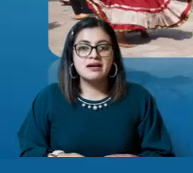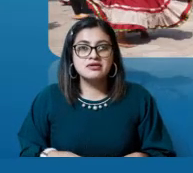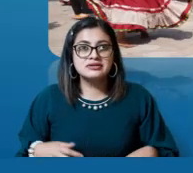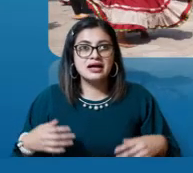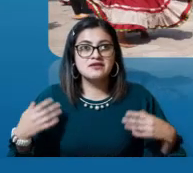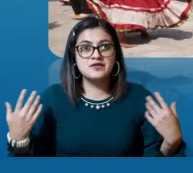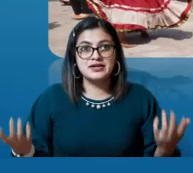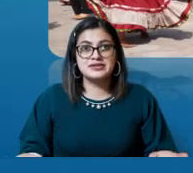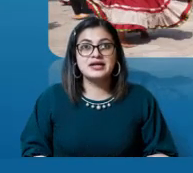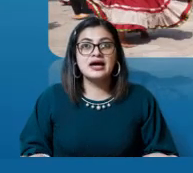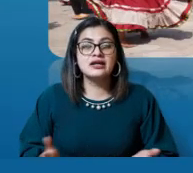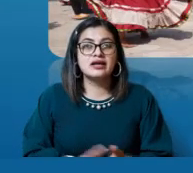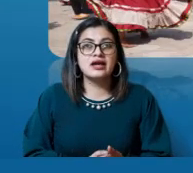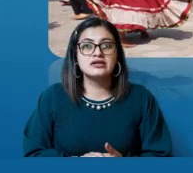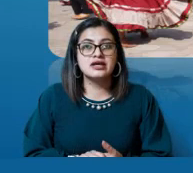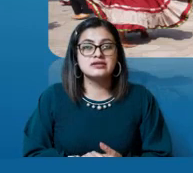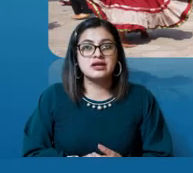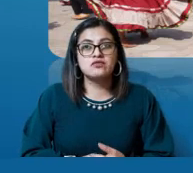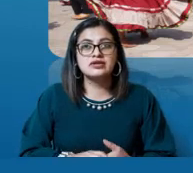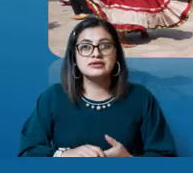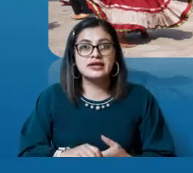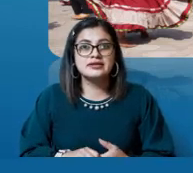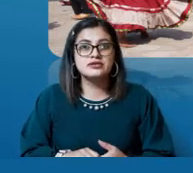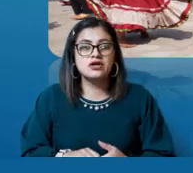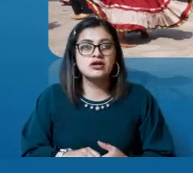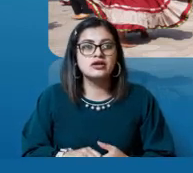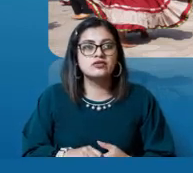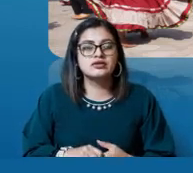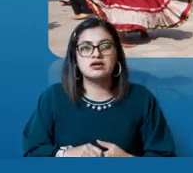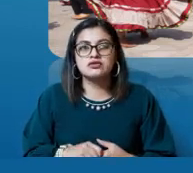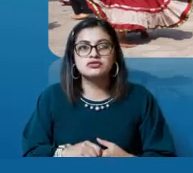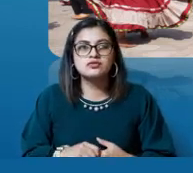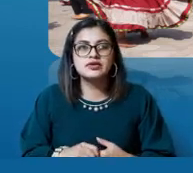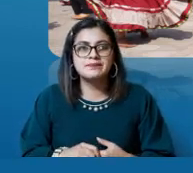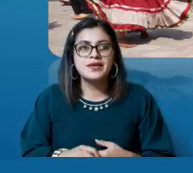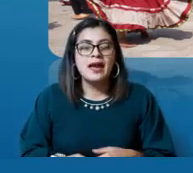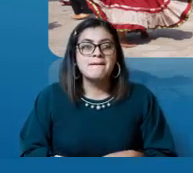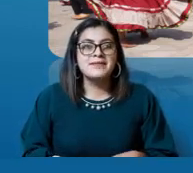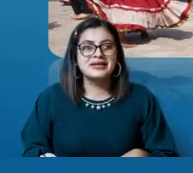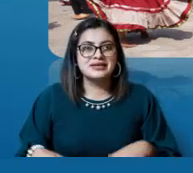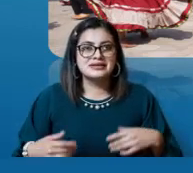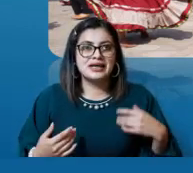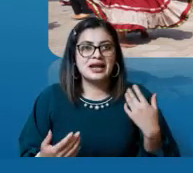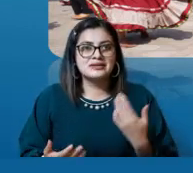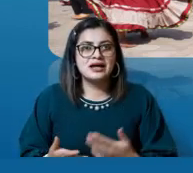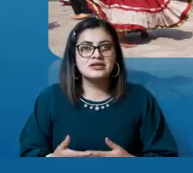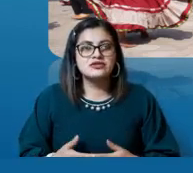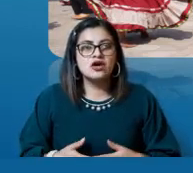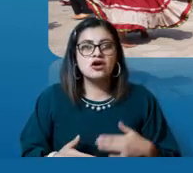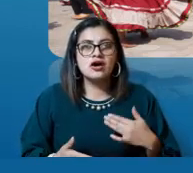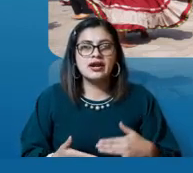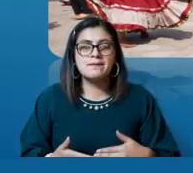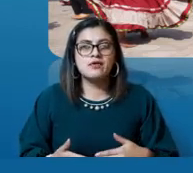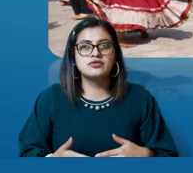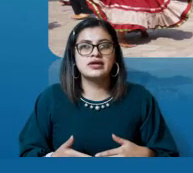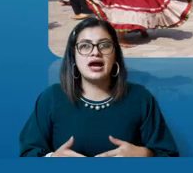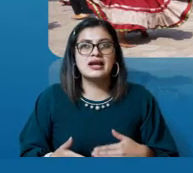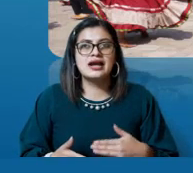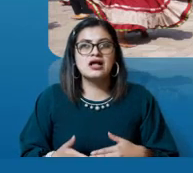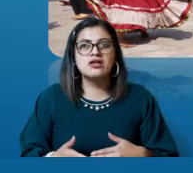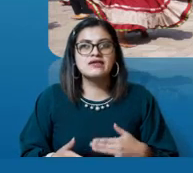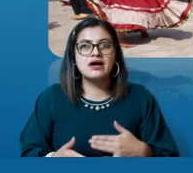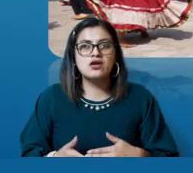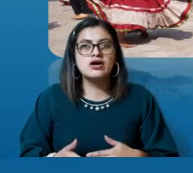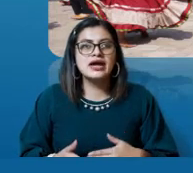Ahora bien, vamos a diferenciar qué es entre una tradición y una costumbre. Mientras que la tradición corresponde